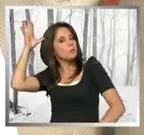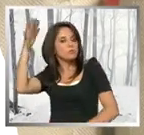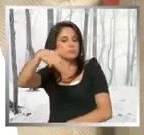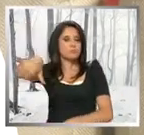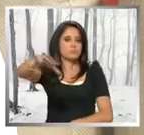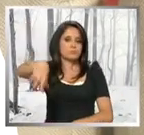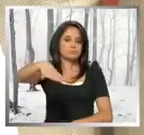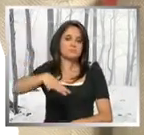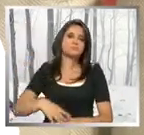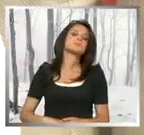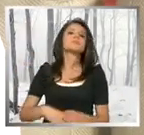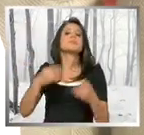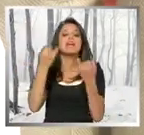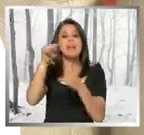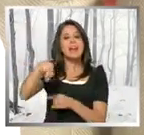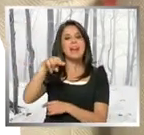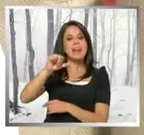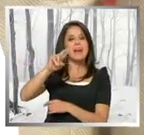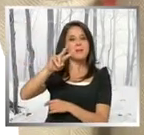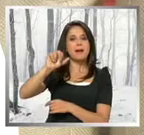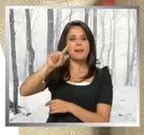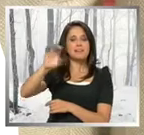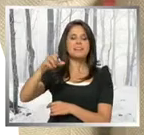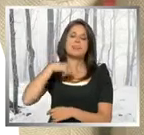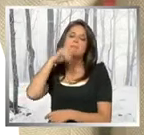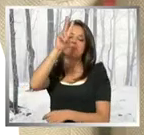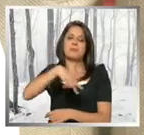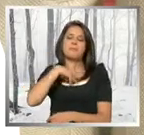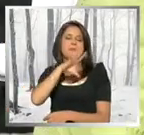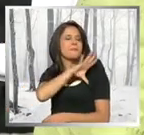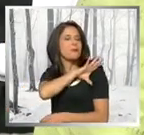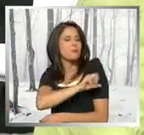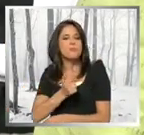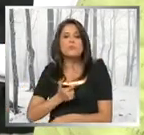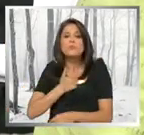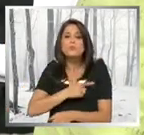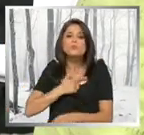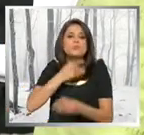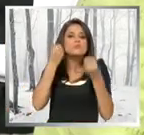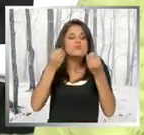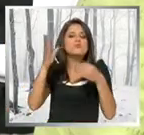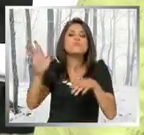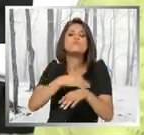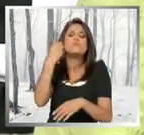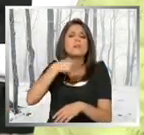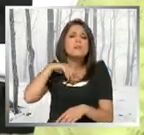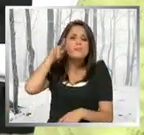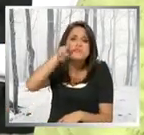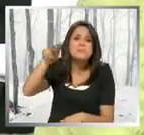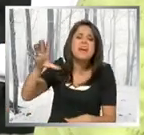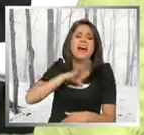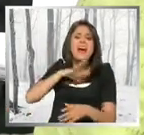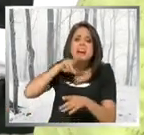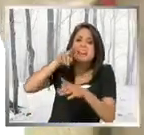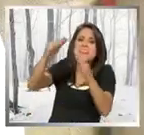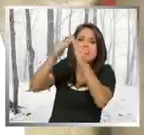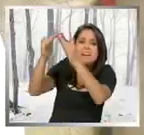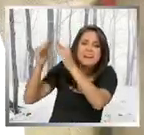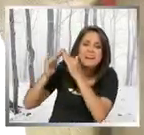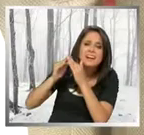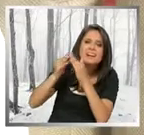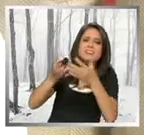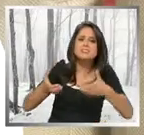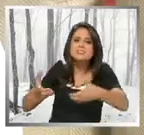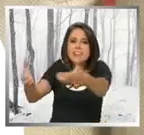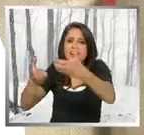Narvarte, ¿sabes qué? Es una de mis colonias favoritas de la Ciudad de México. ¿En serio? ¿Por qué? Sí, por ese sabor que tiene de barrio en medio de